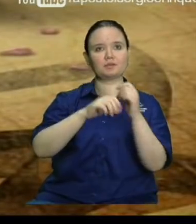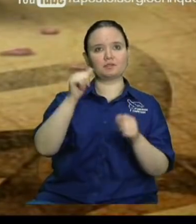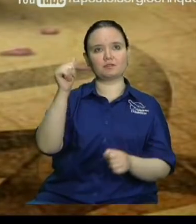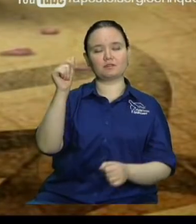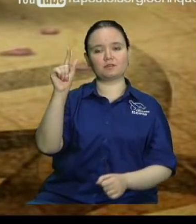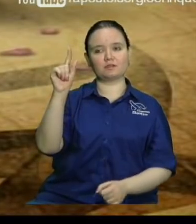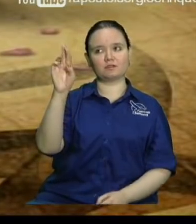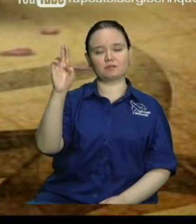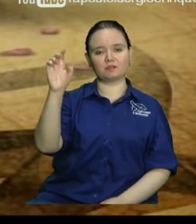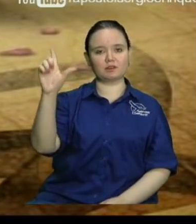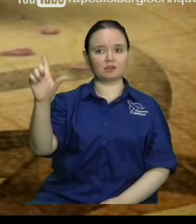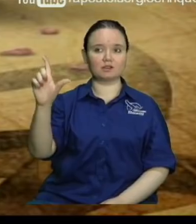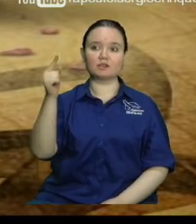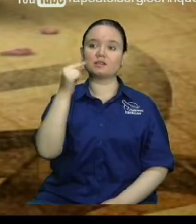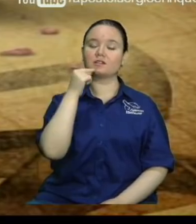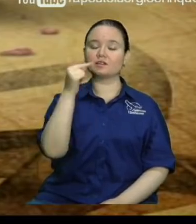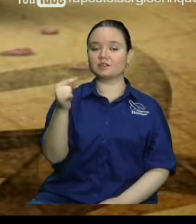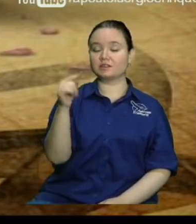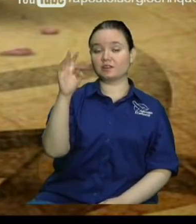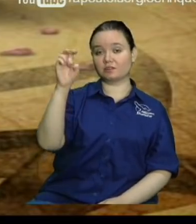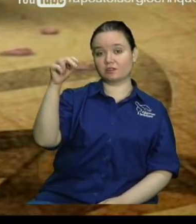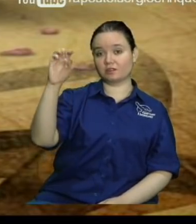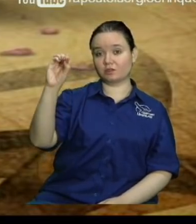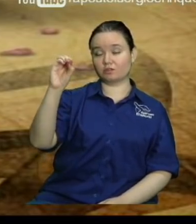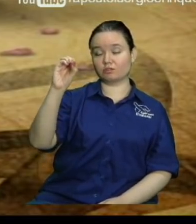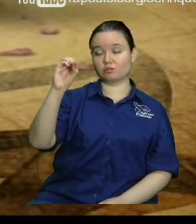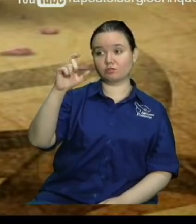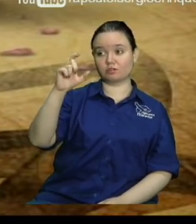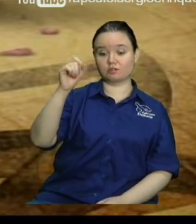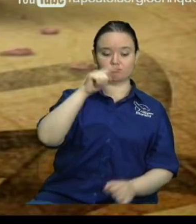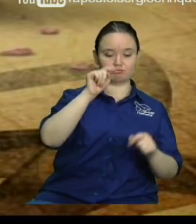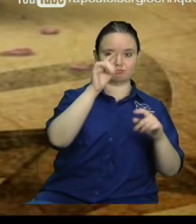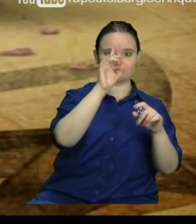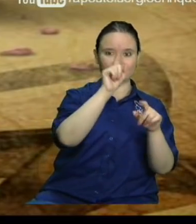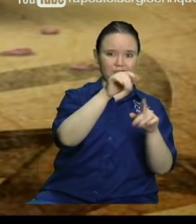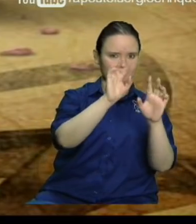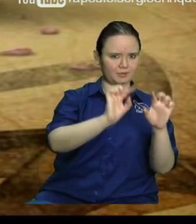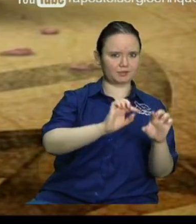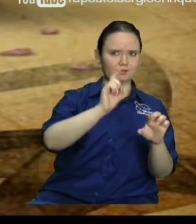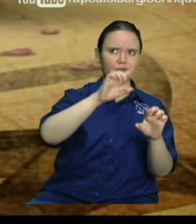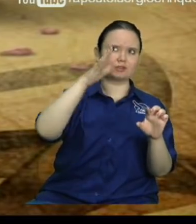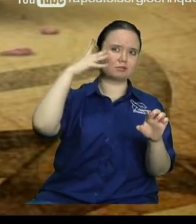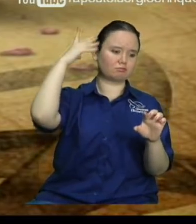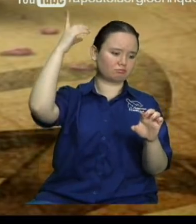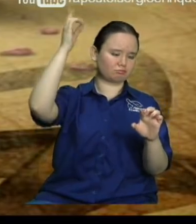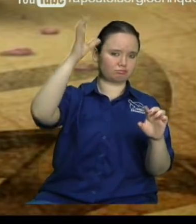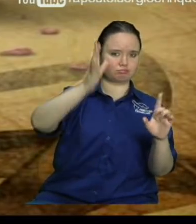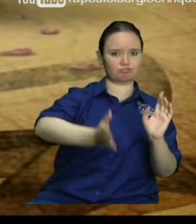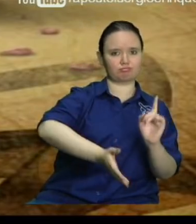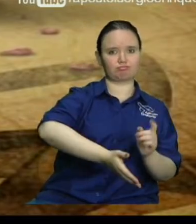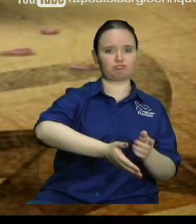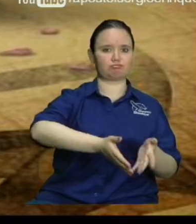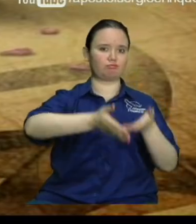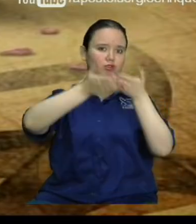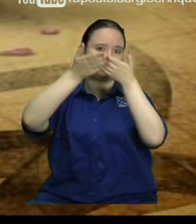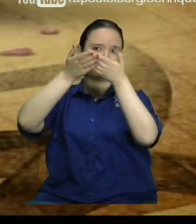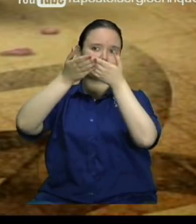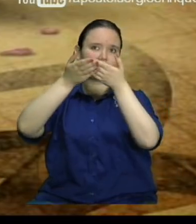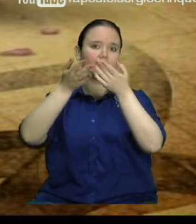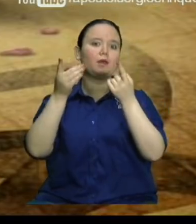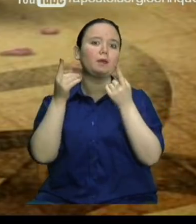llega Enoc, que es arrebatado, se dice bastantes cosas de él, pero de la mayoría no se dice